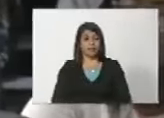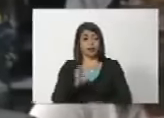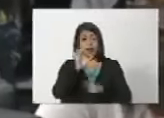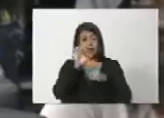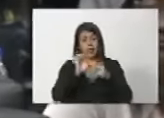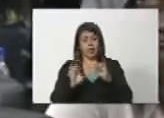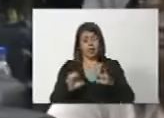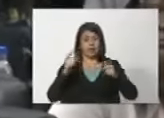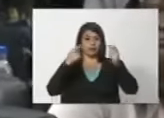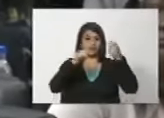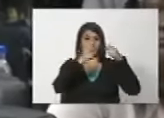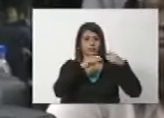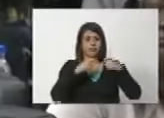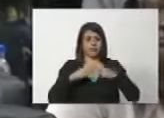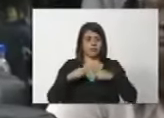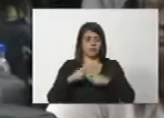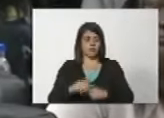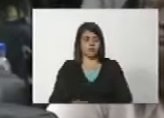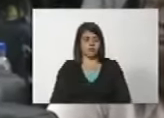elementos de exportación.